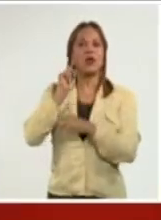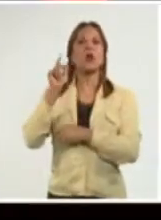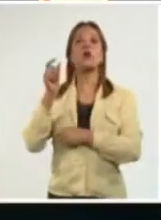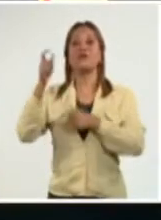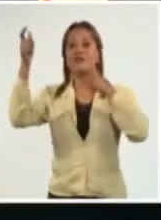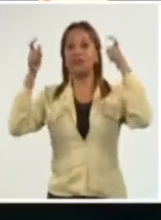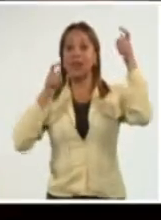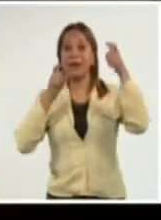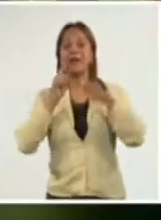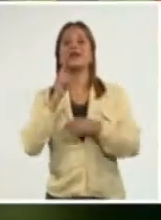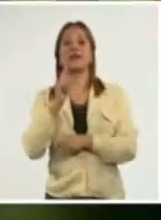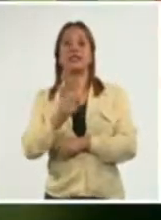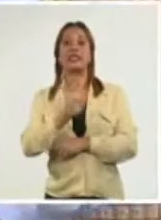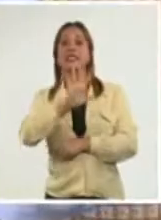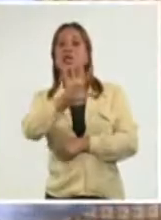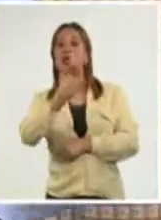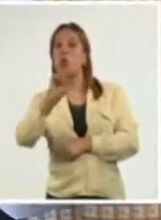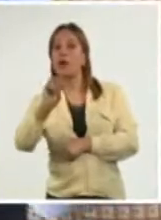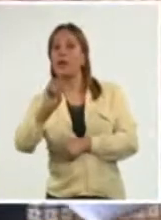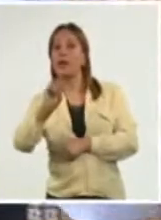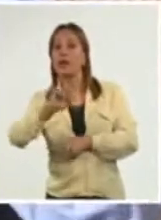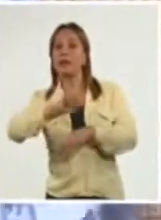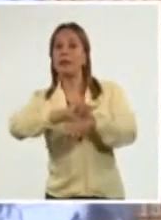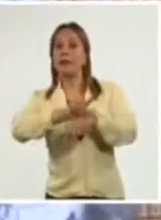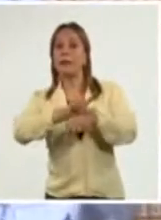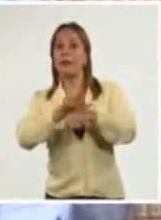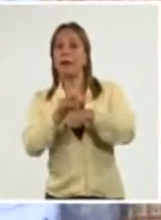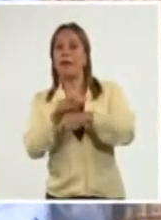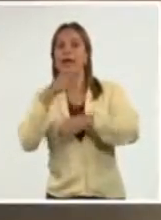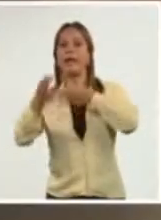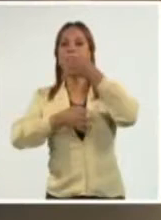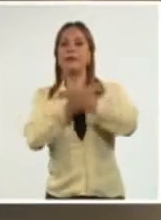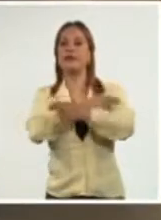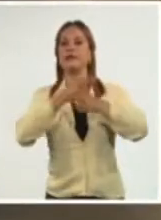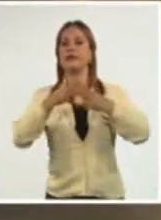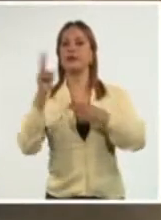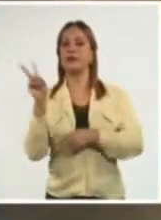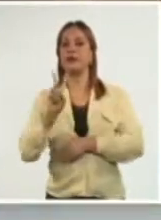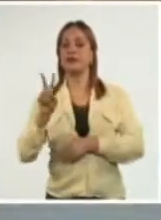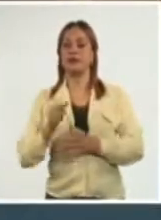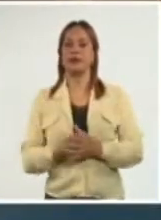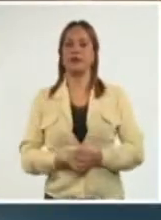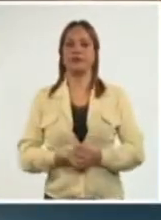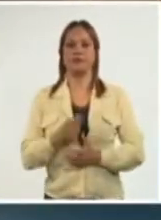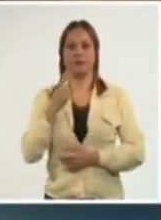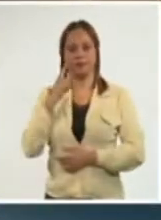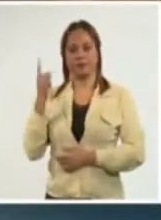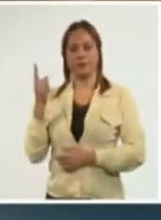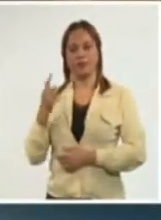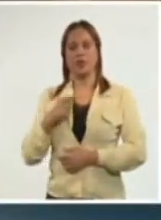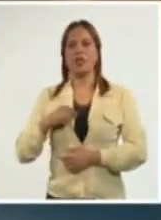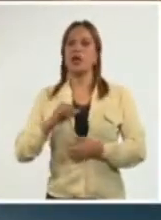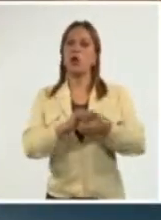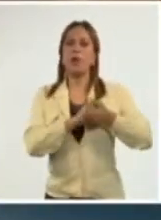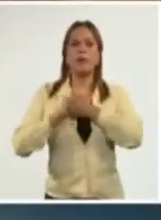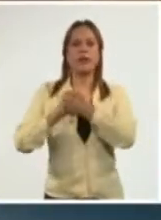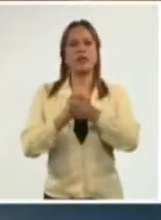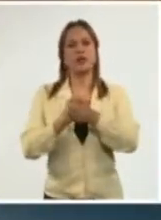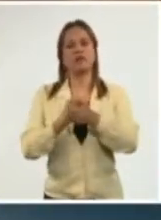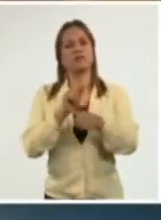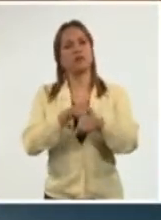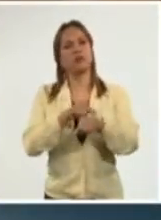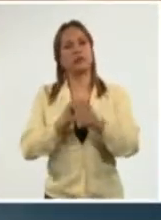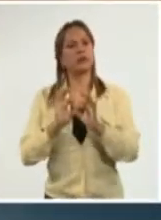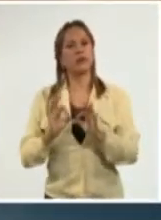en 50 segundos corta la historia de Venezuela. Compañeros, lamentablemente por ahora